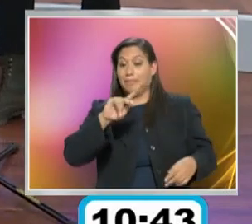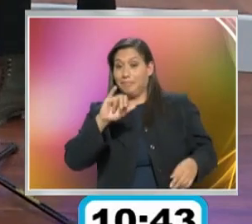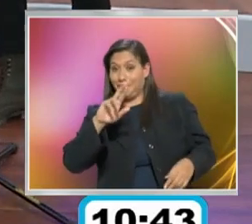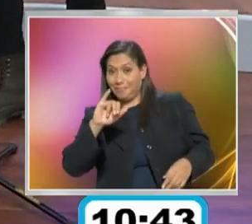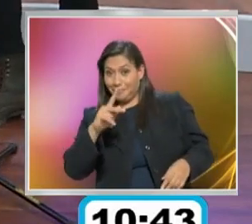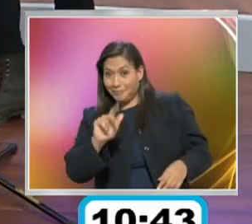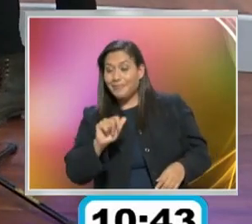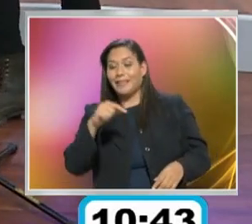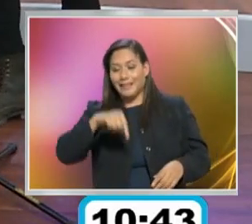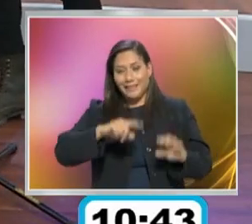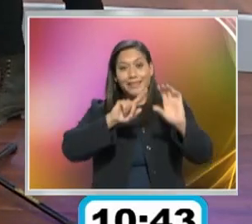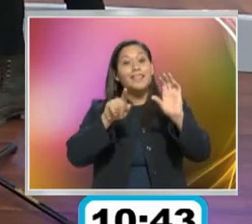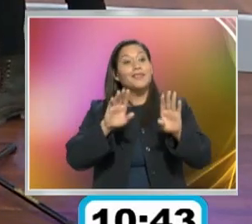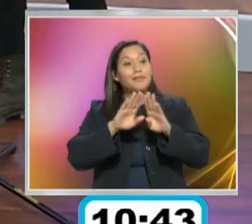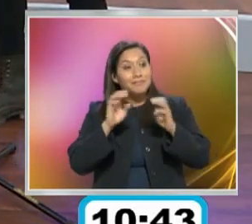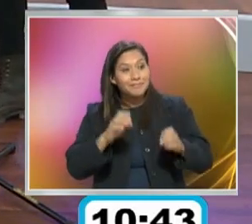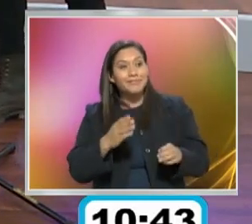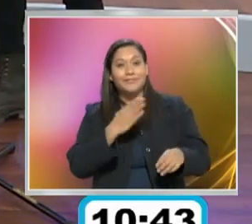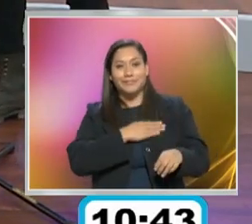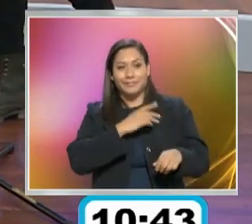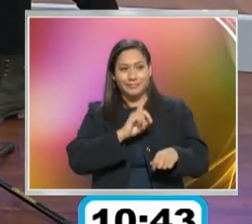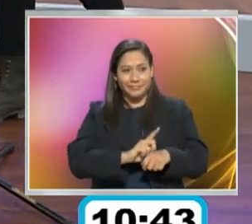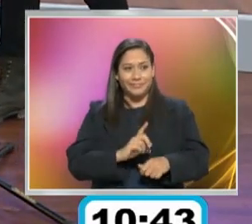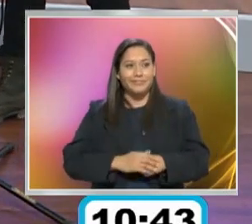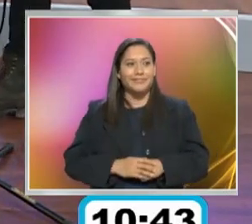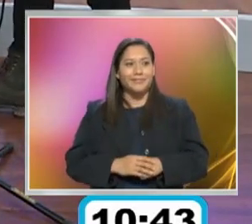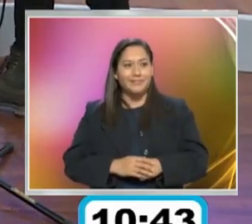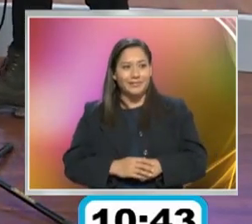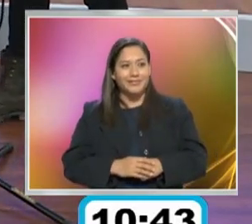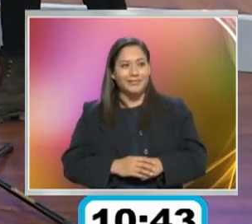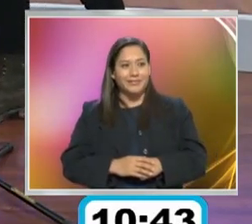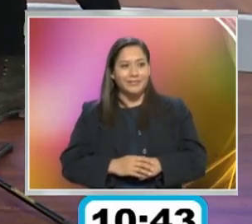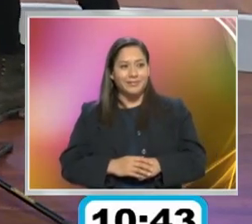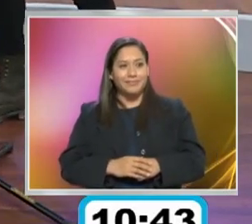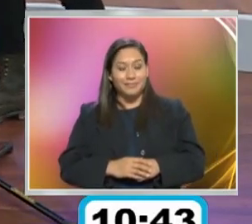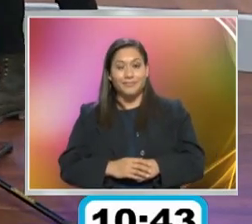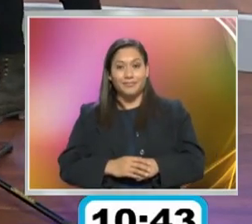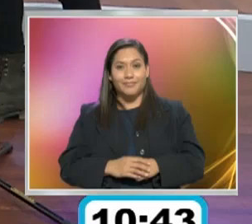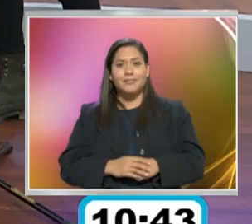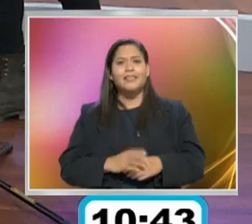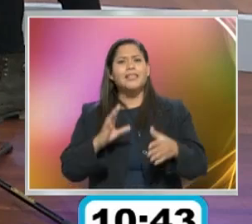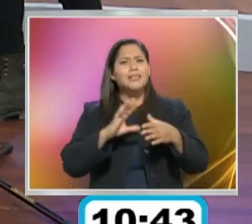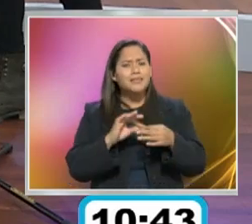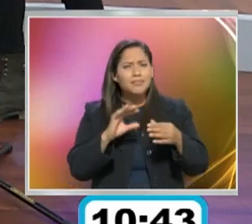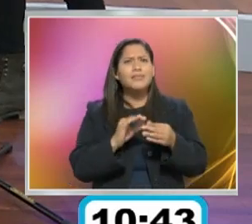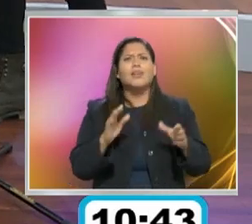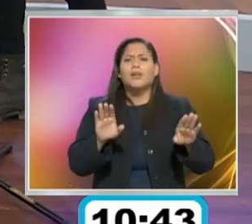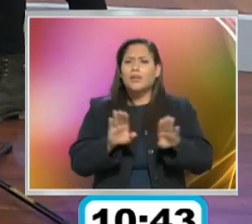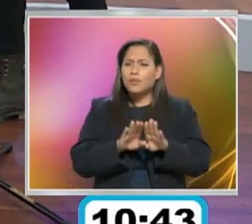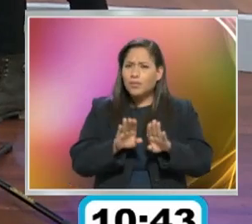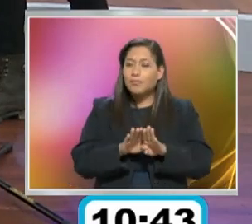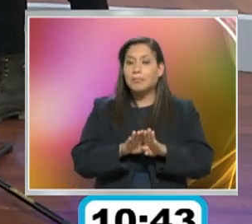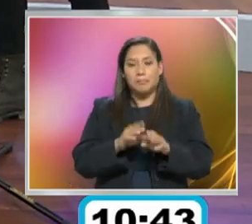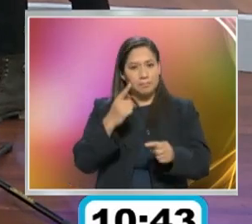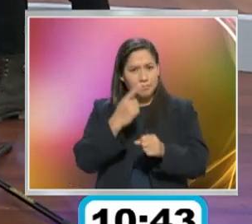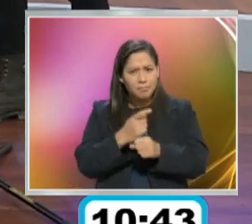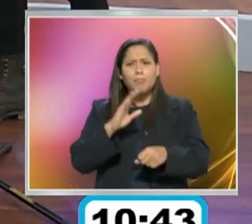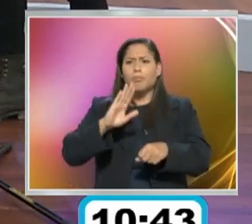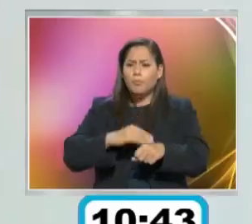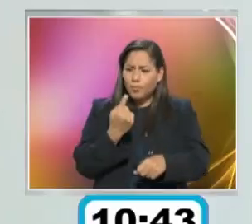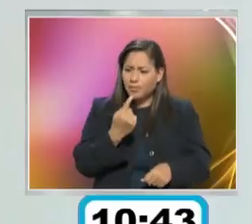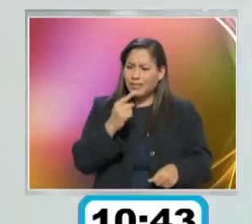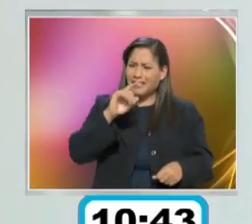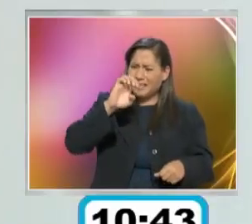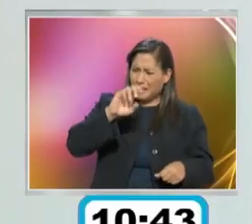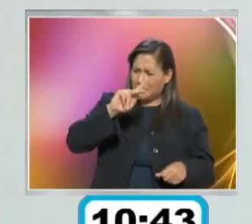Empírica a tus ciudades. ¿Cómo están? Buenos días. Buenos días. Muy bien, cuéntenos un poco cómo es esto. Primero, ¿por qué se